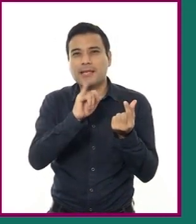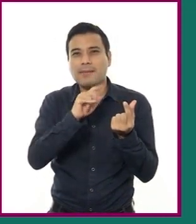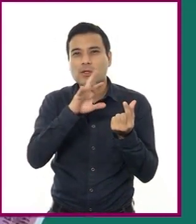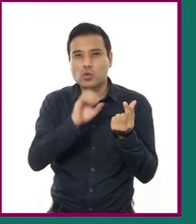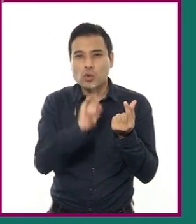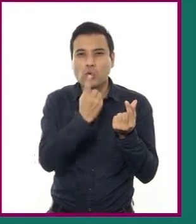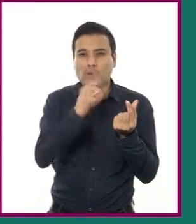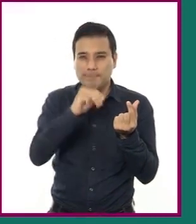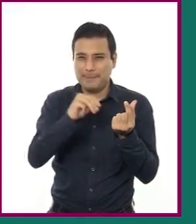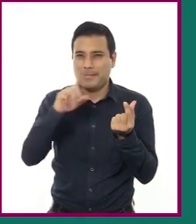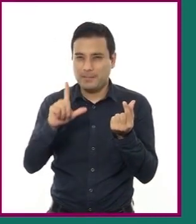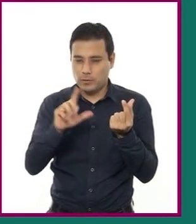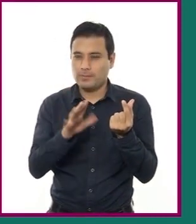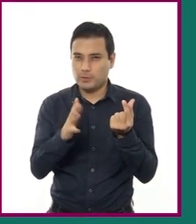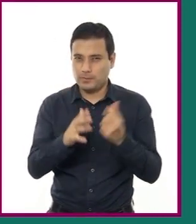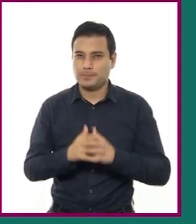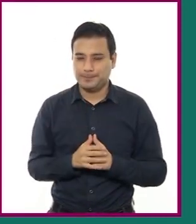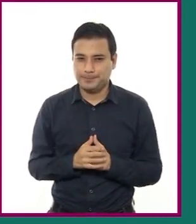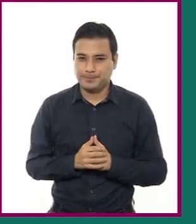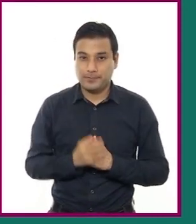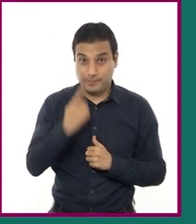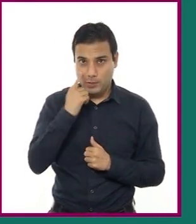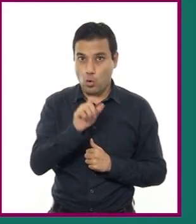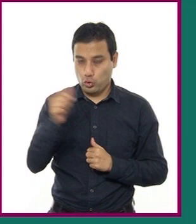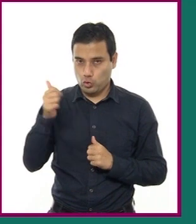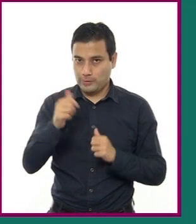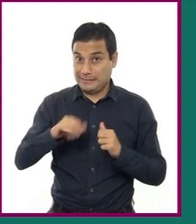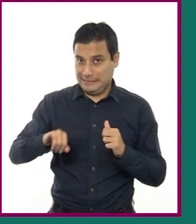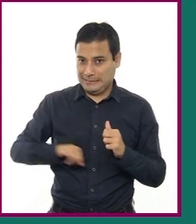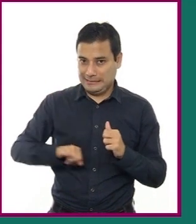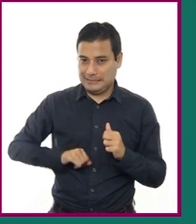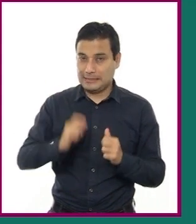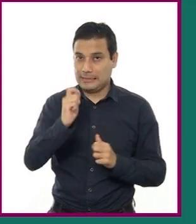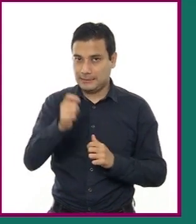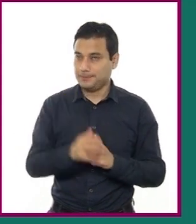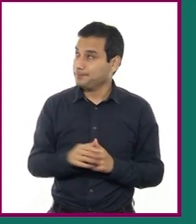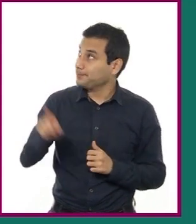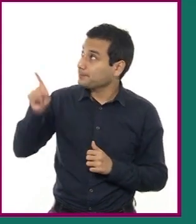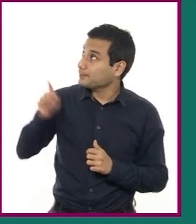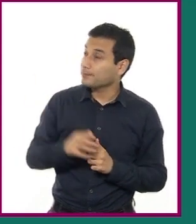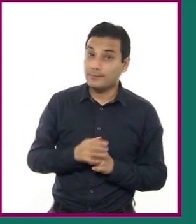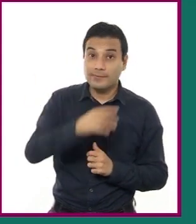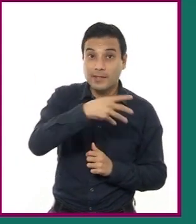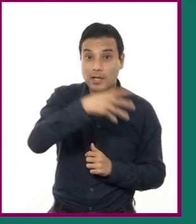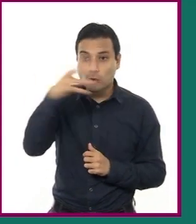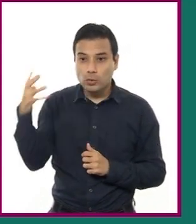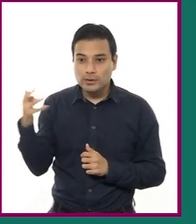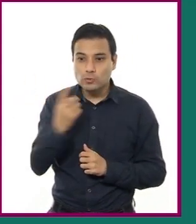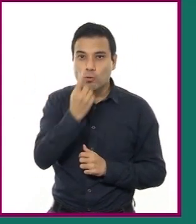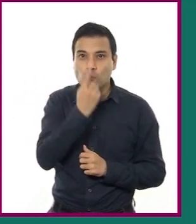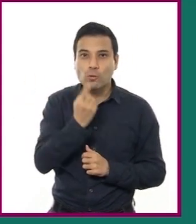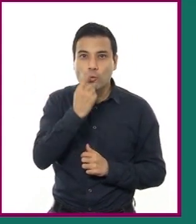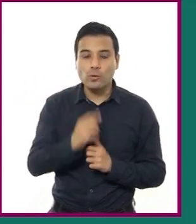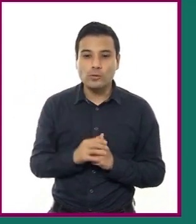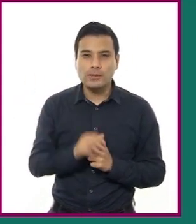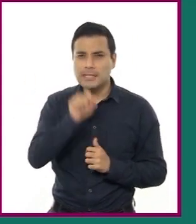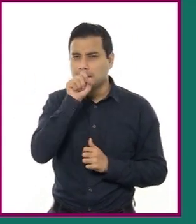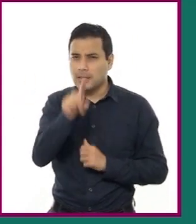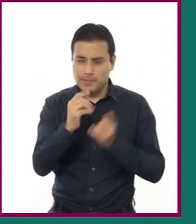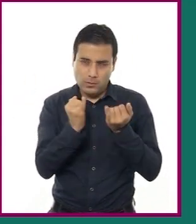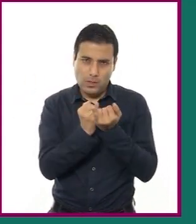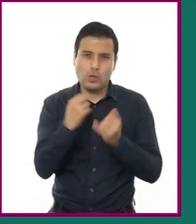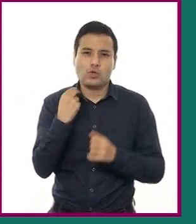milímetro. Otro fenómeno muy interesante es el arco iris rojo, también conocido como arco